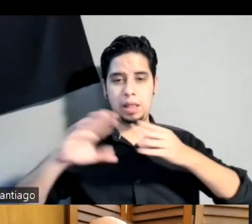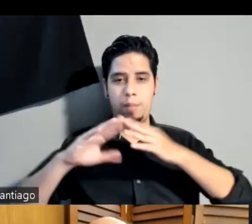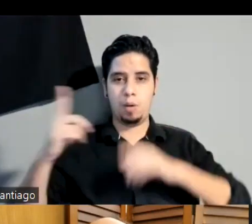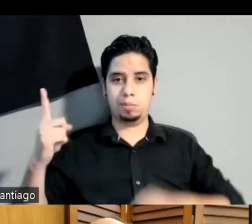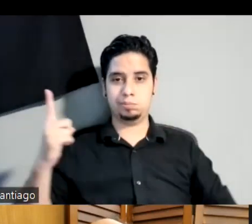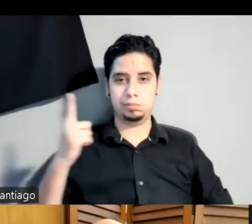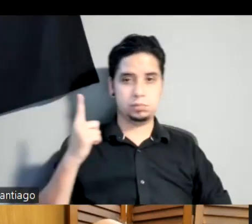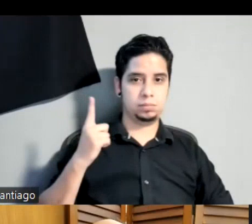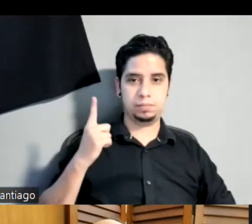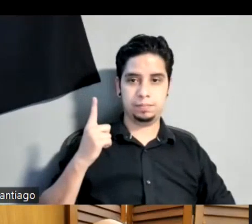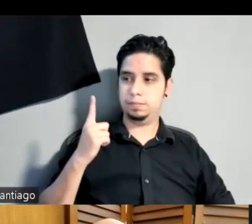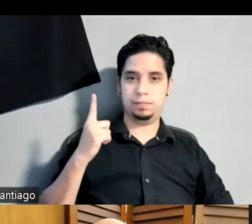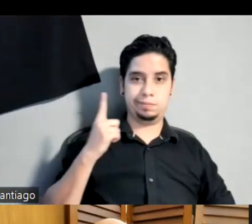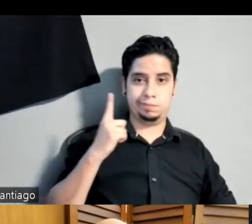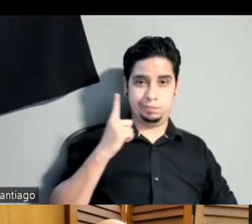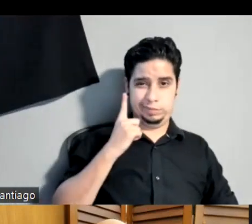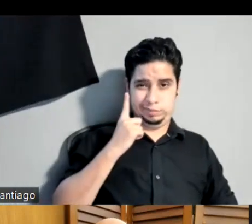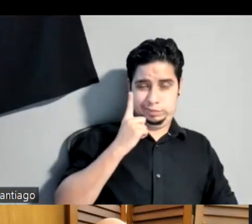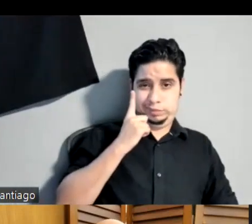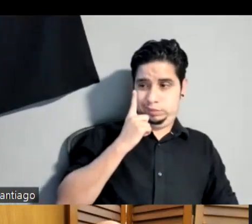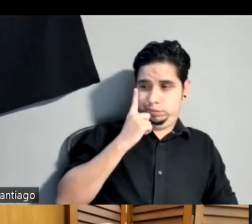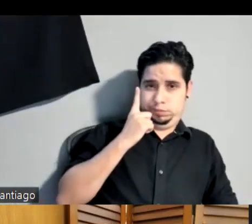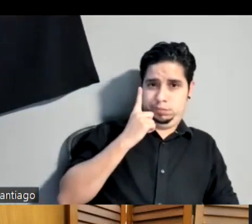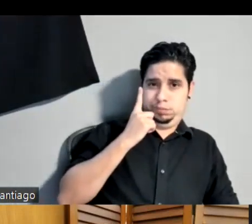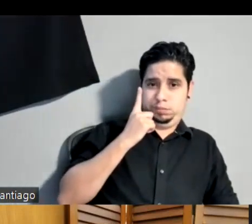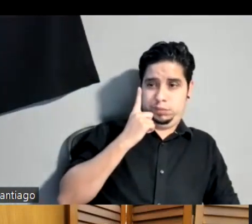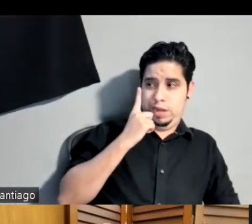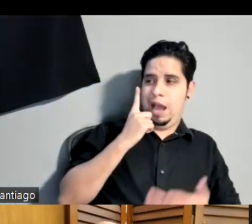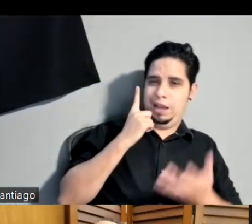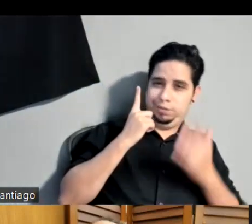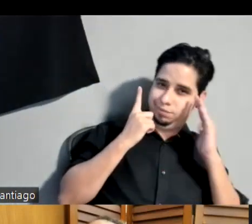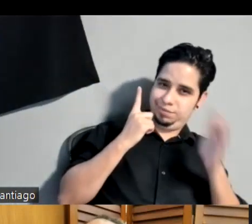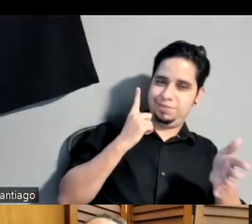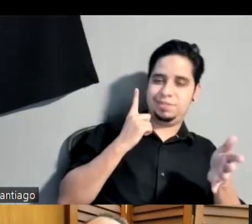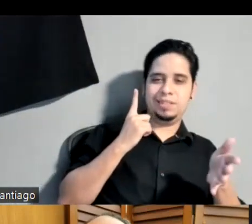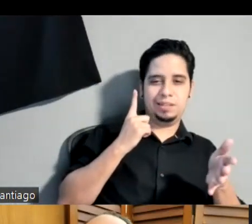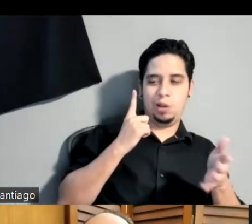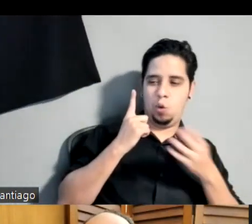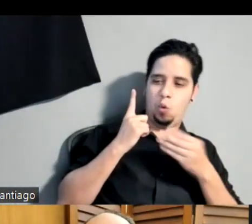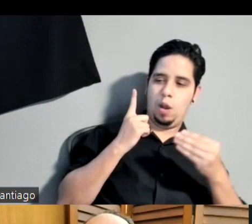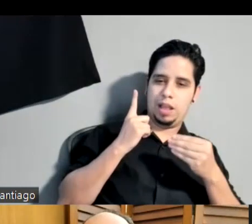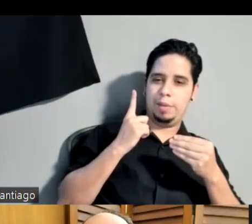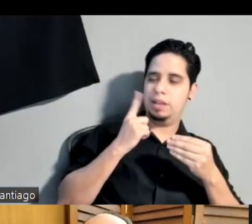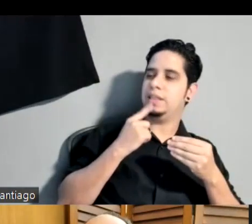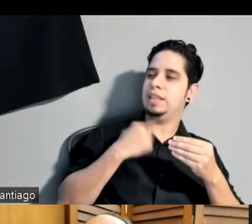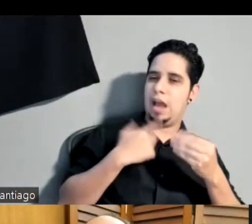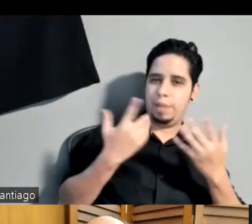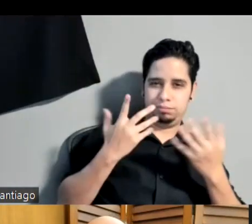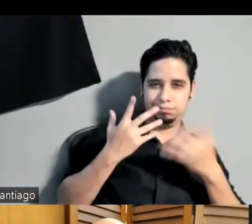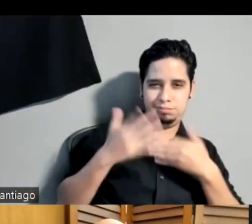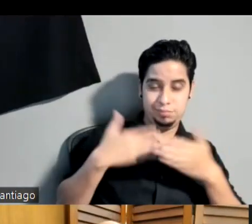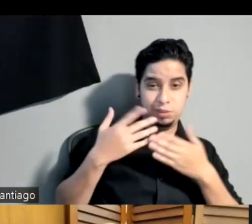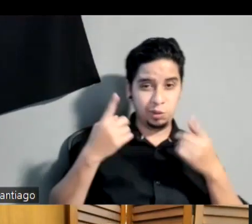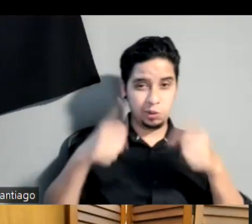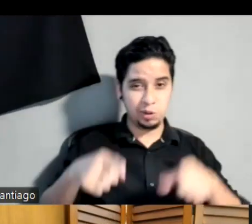a llegar directamente al lado mío, así me va a decir algo, y yo, ajá, cuénteme, venga, diga. ¿Qué